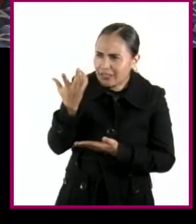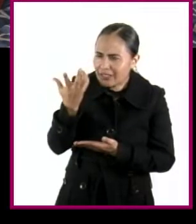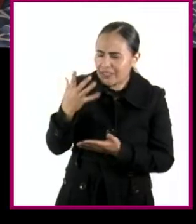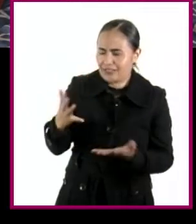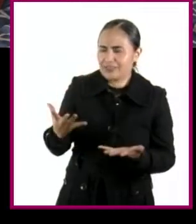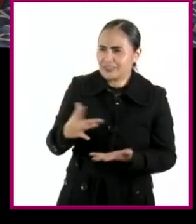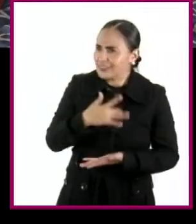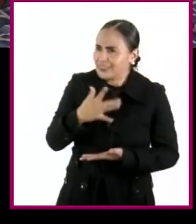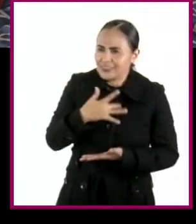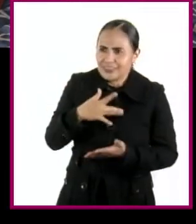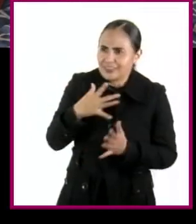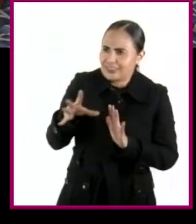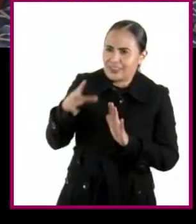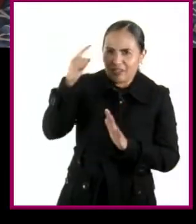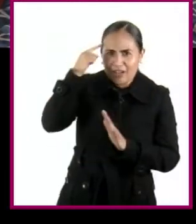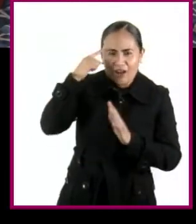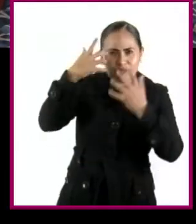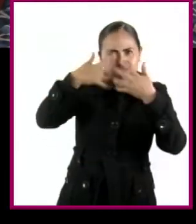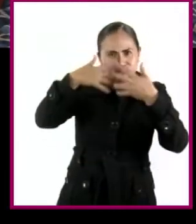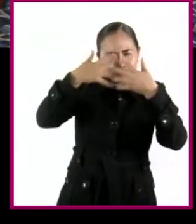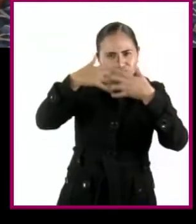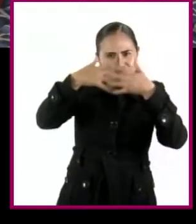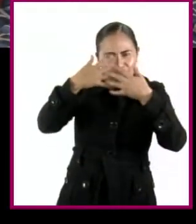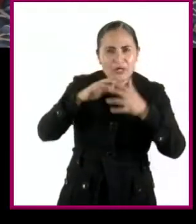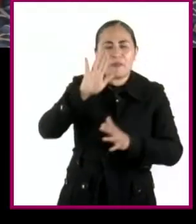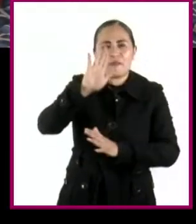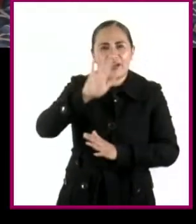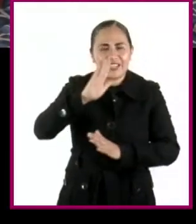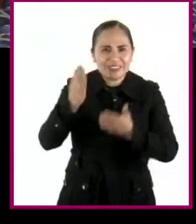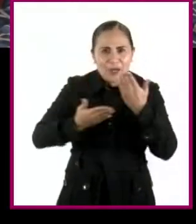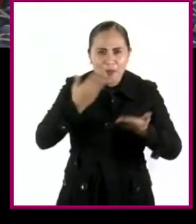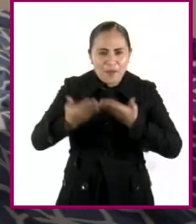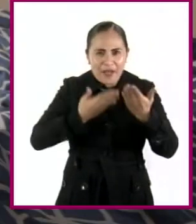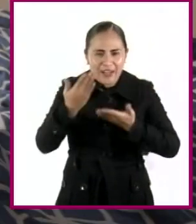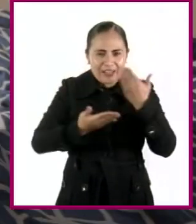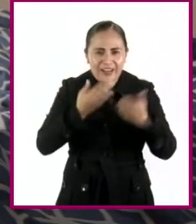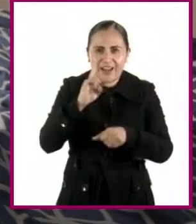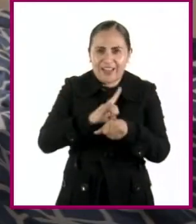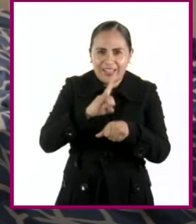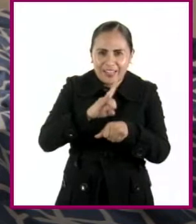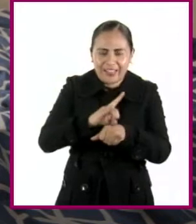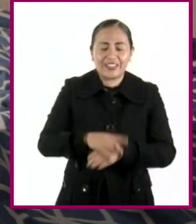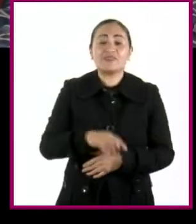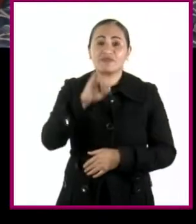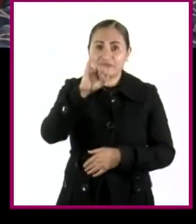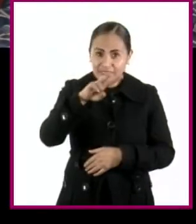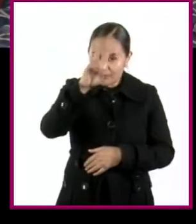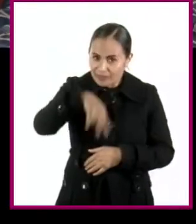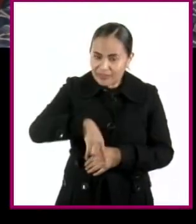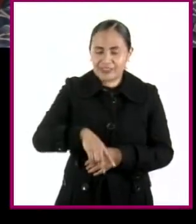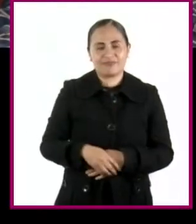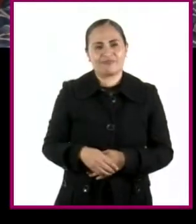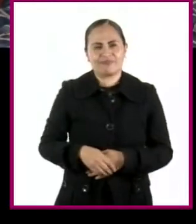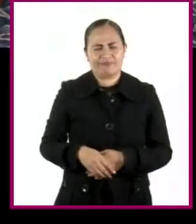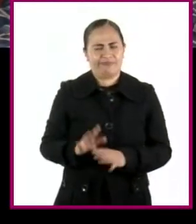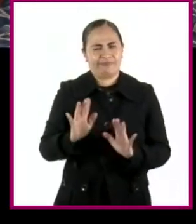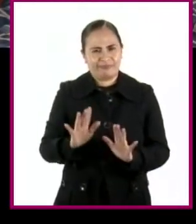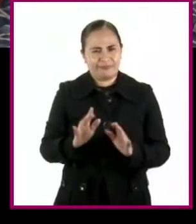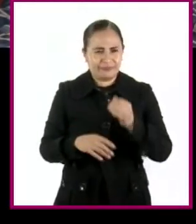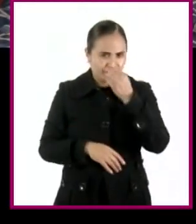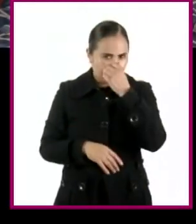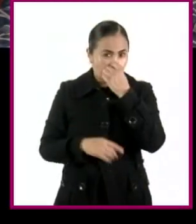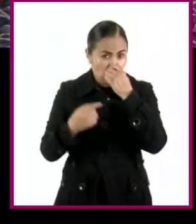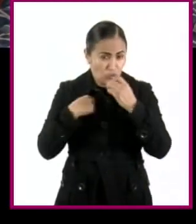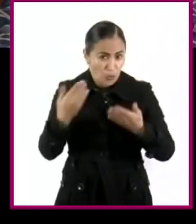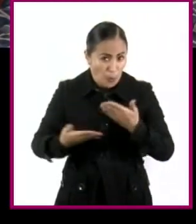ese tiene la misma actividad cerebral como si estuviera ejecutando el baile. ¿Neta? Súper neta. ¿Quieres decir que